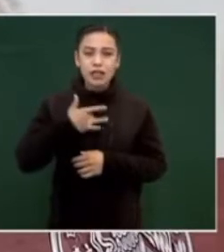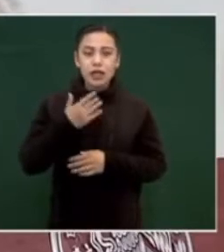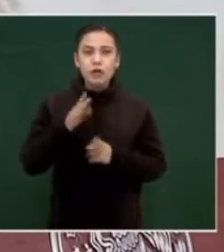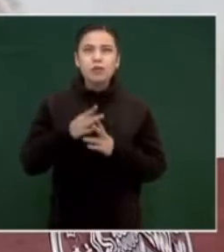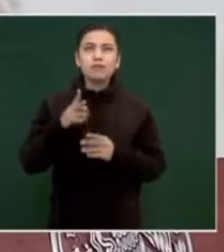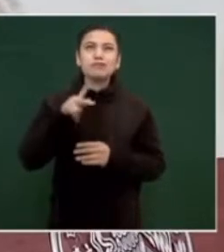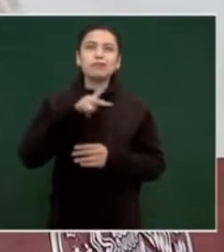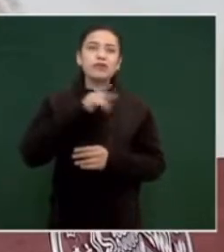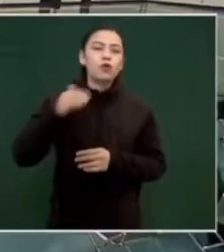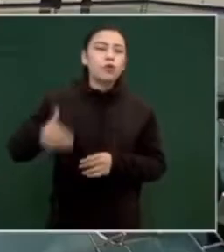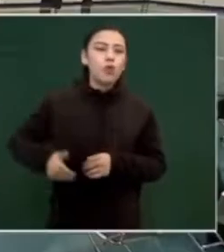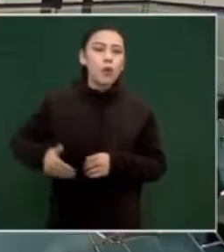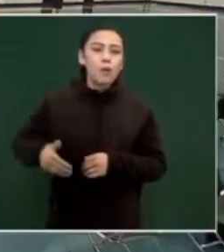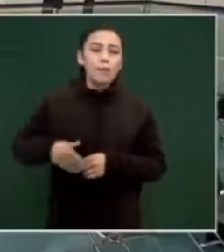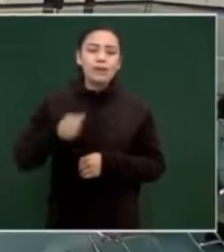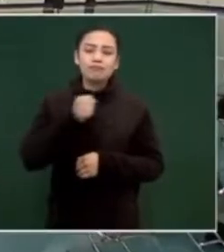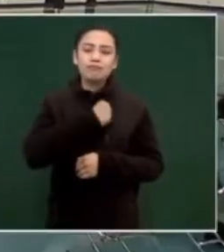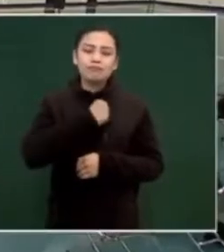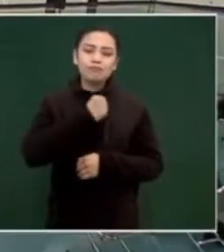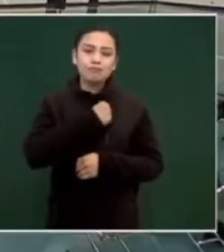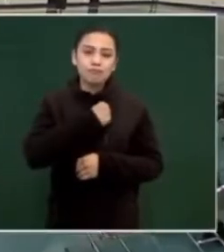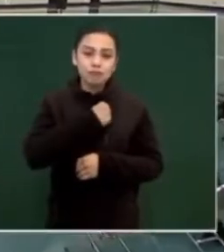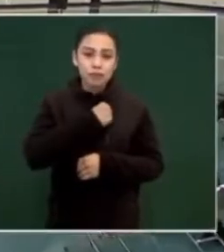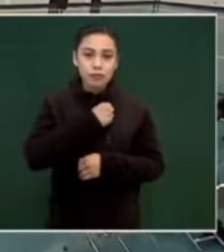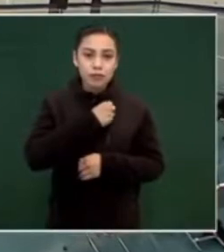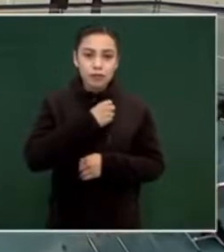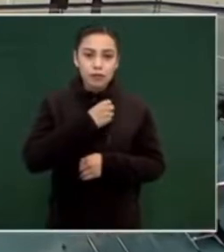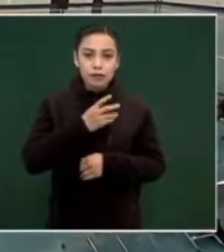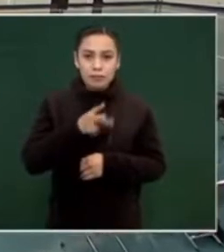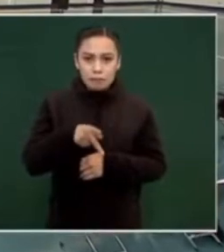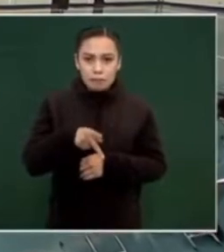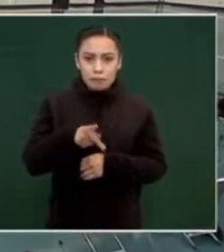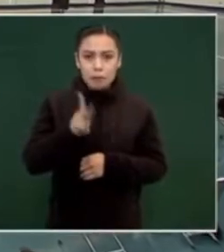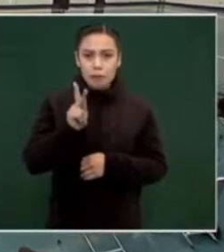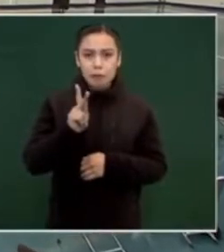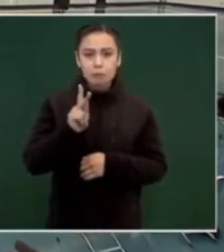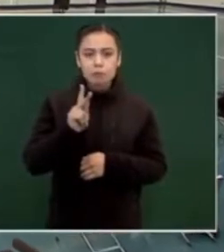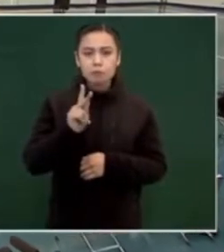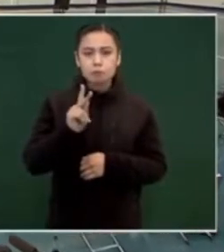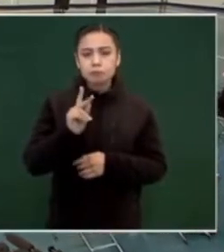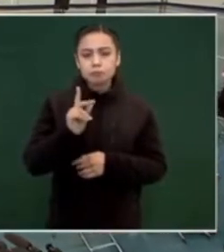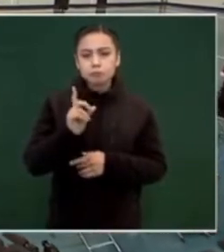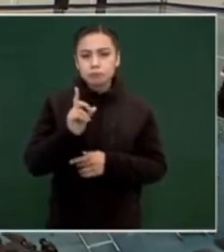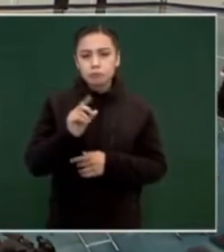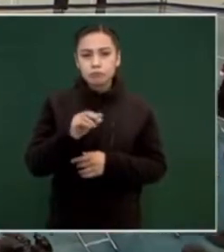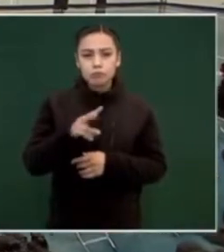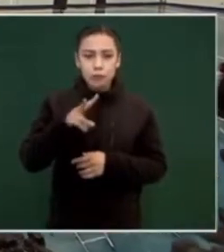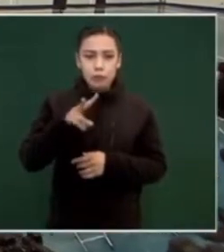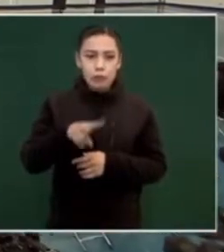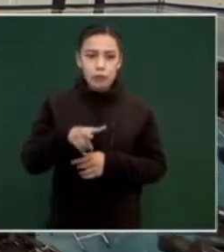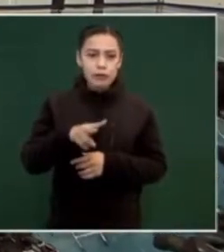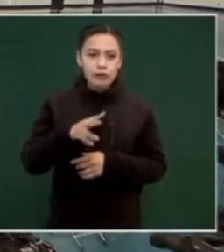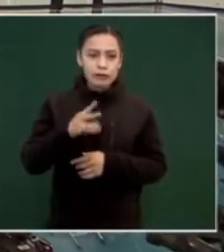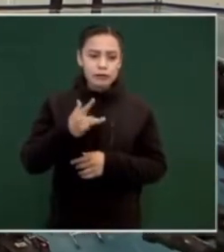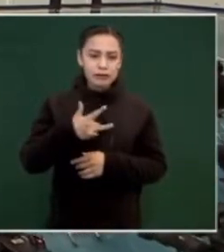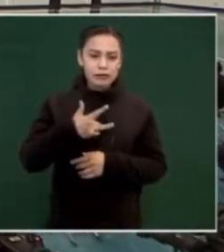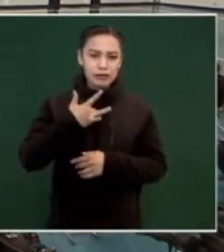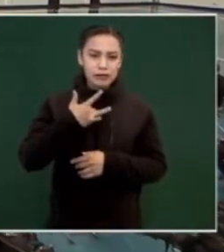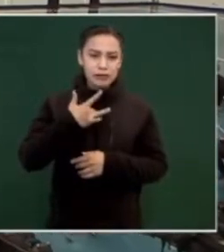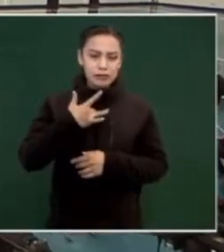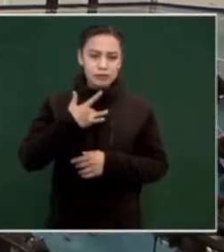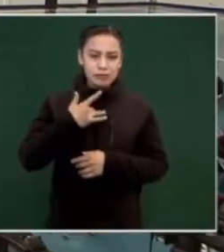y este y les molesta que los jóvenes tengan becas